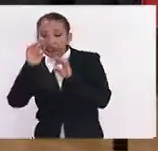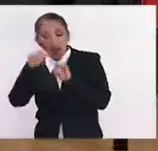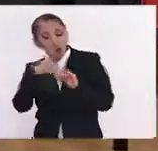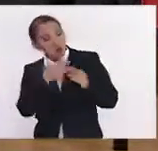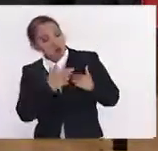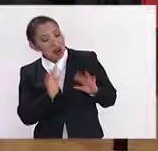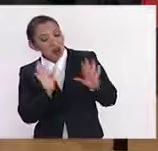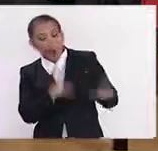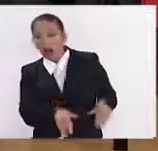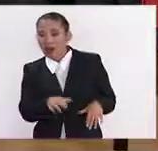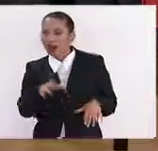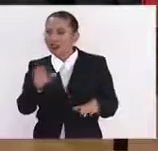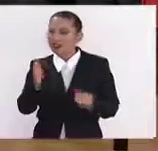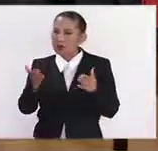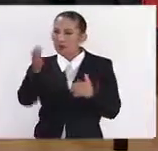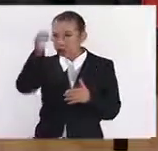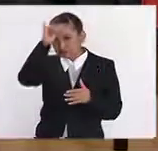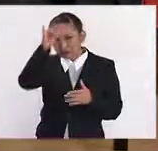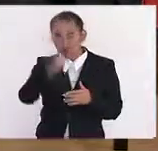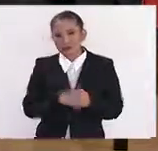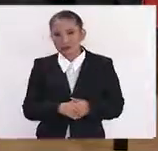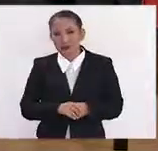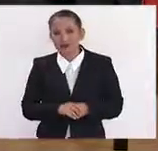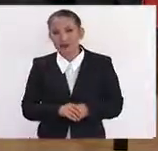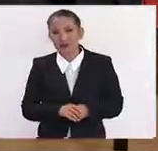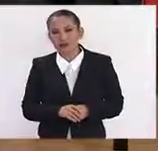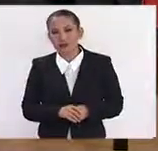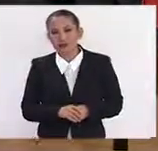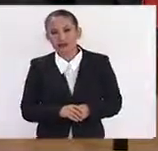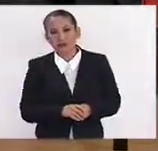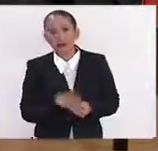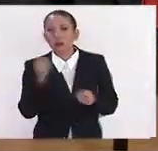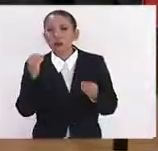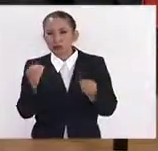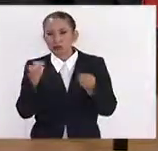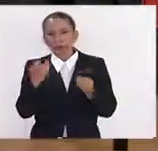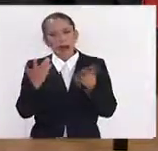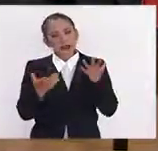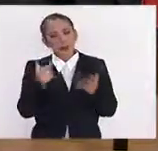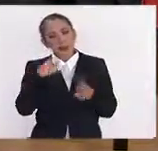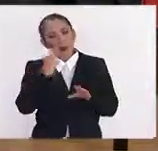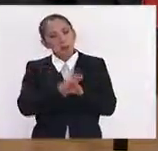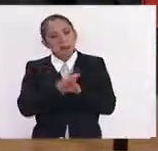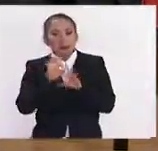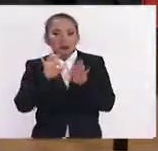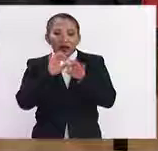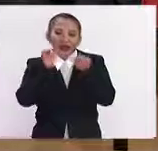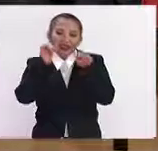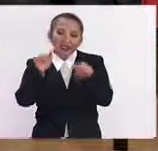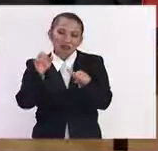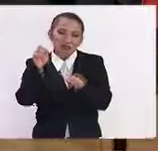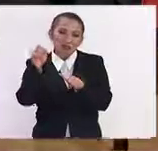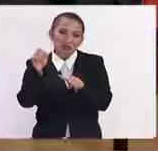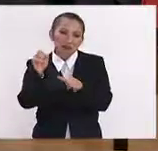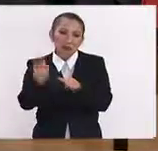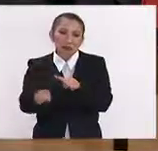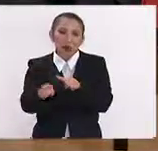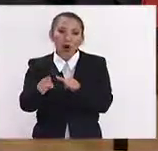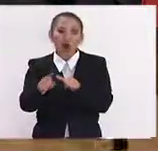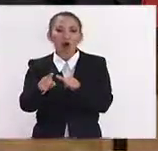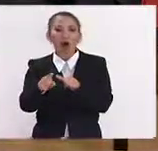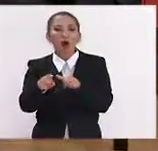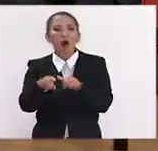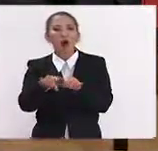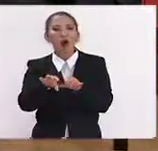yo, hasta de estupidez, se enfatiza mucho en la necesidad de precisamente